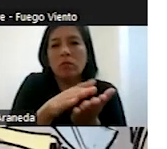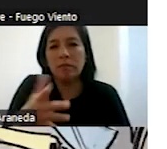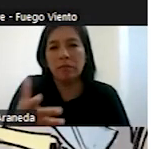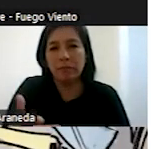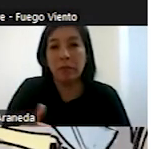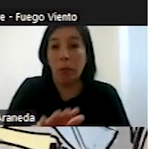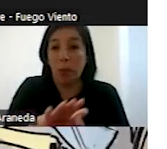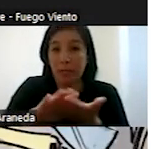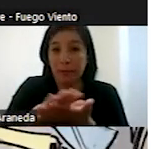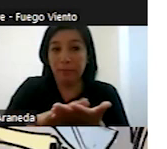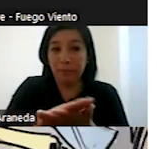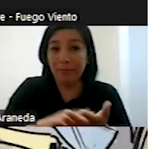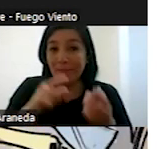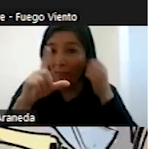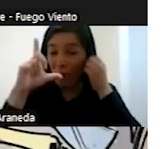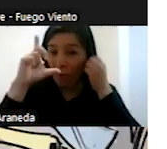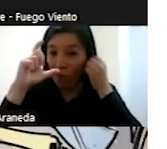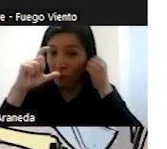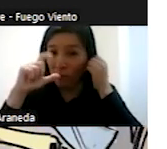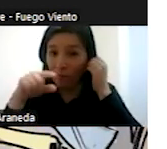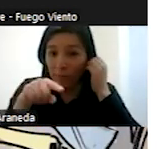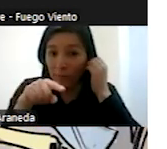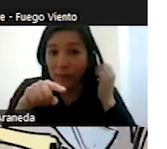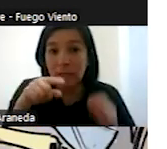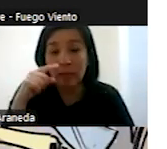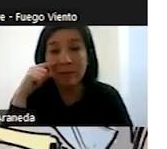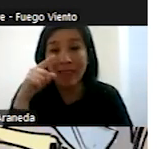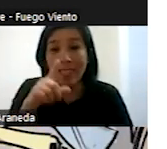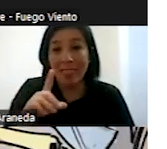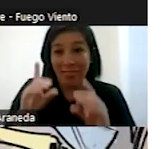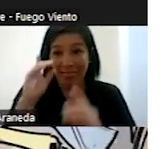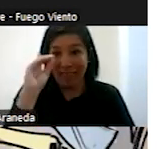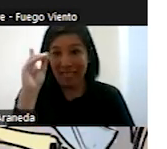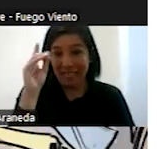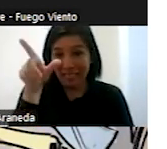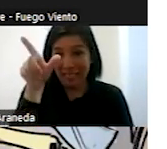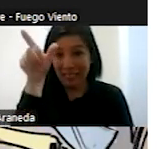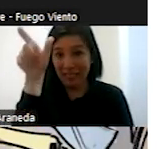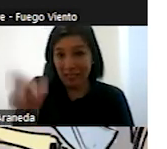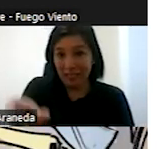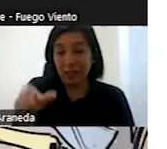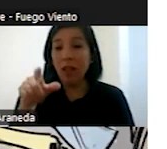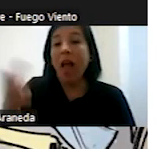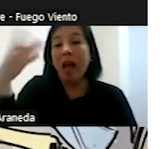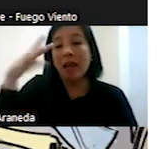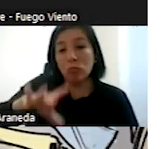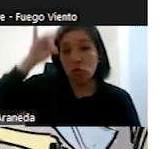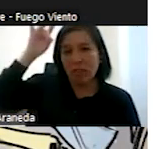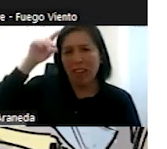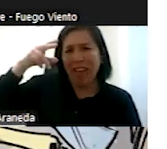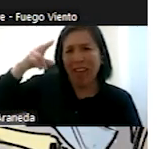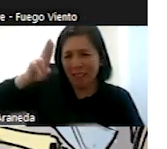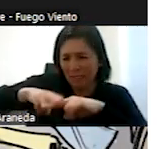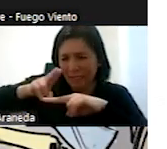Por ejemplo, en esta imagen, en la imagen de la derecha, Esto es lo que nosotros encontramos en los sitios arqueológicos.